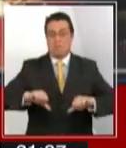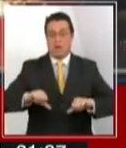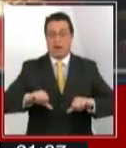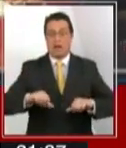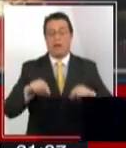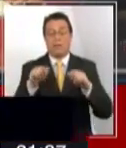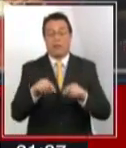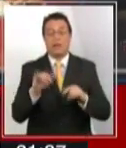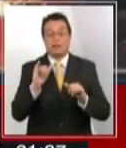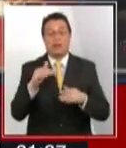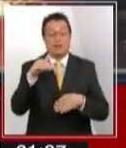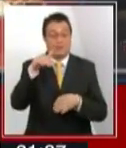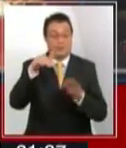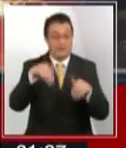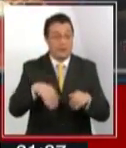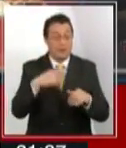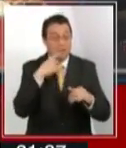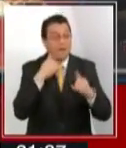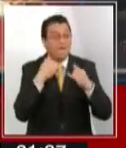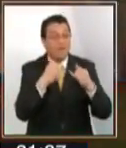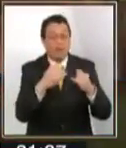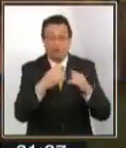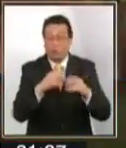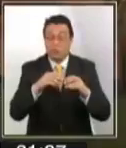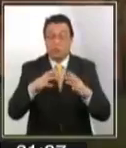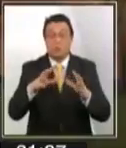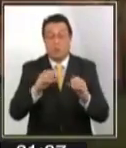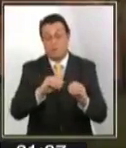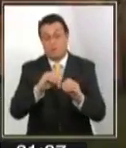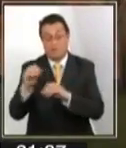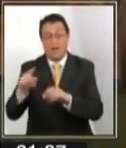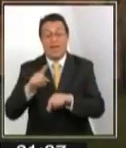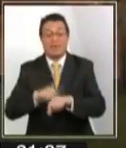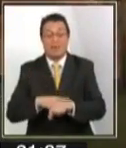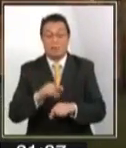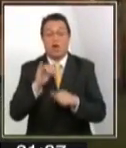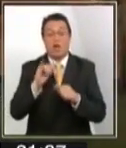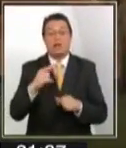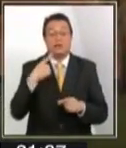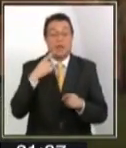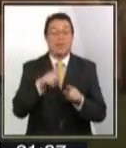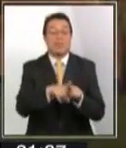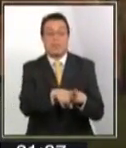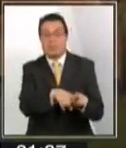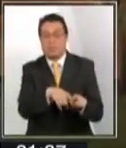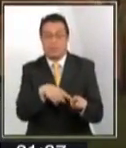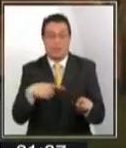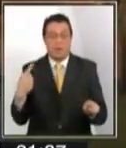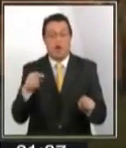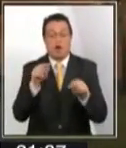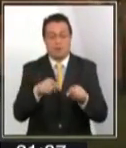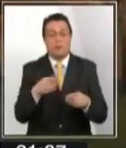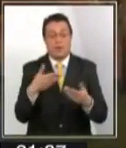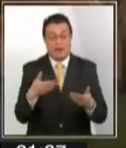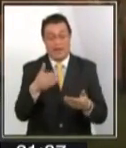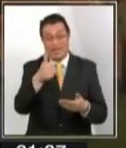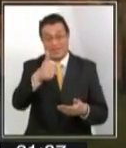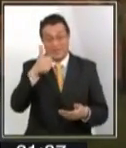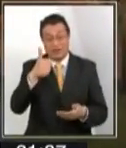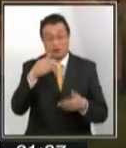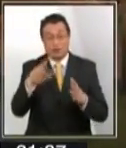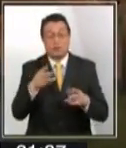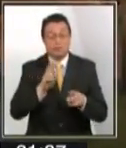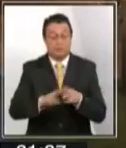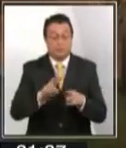los déficits en construir información han sido un factor importante en la demora que tuvo la actual dirección para construir